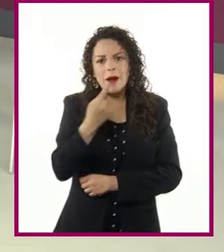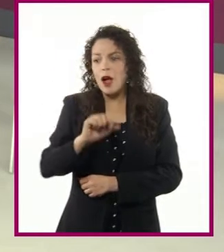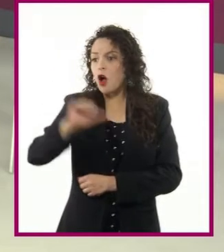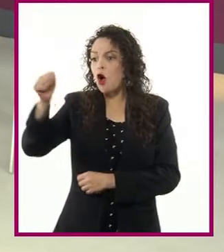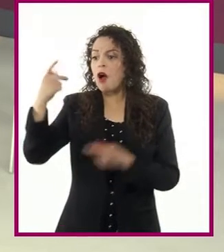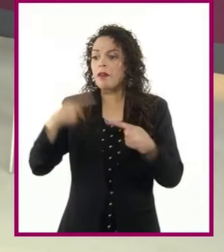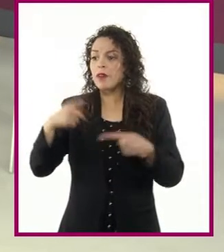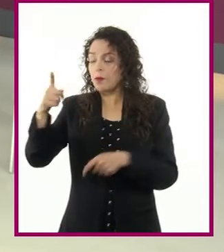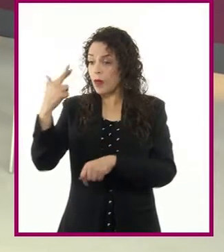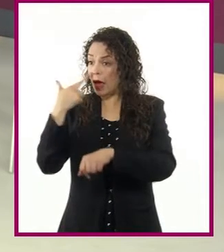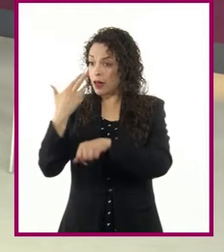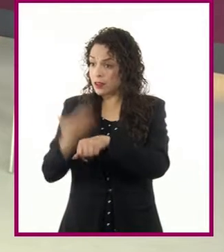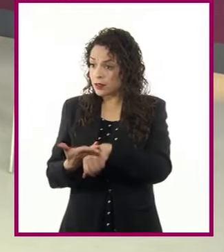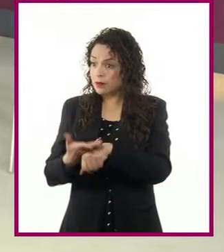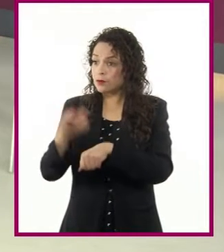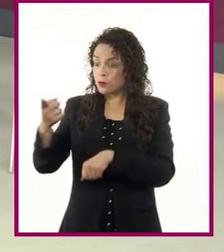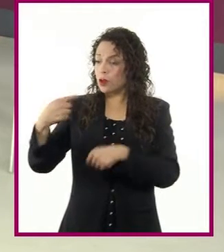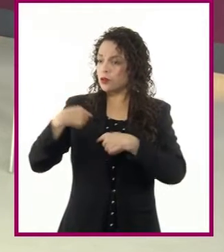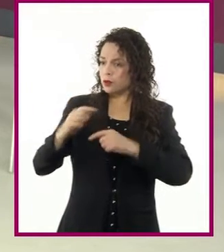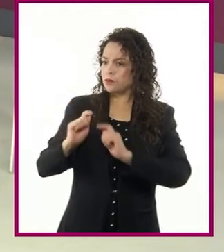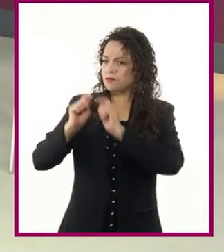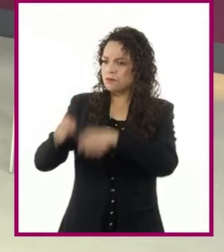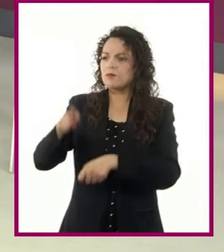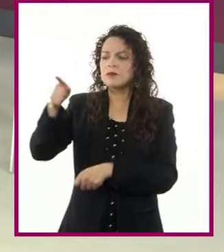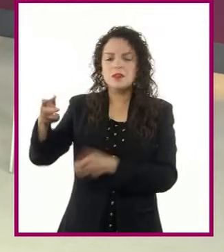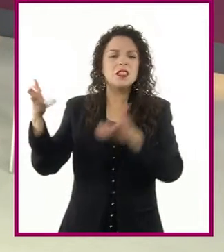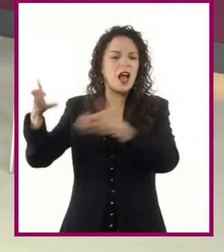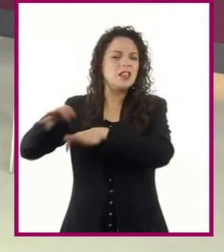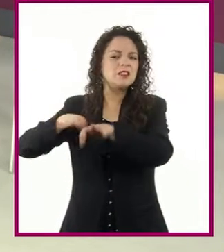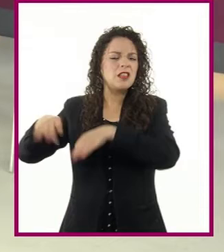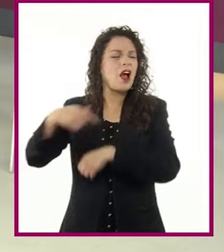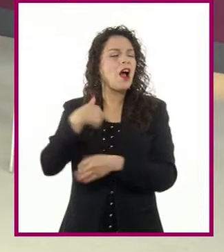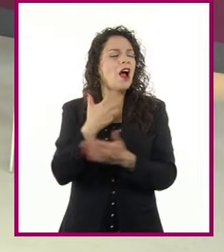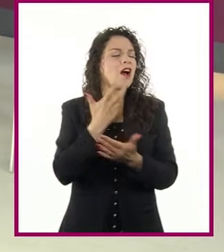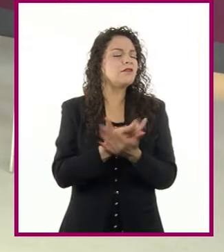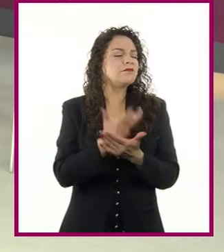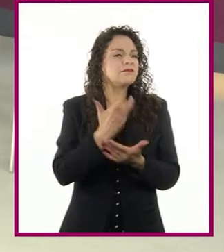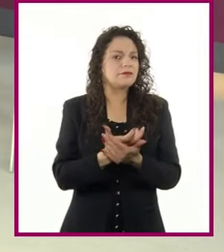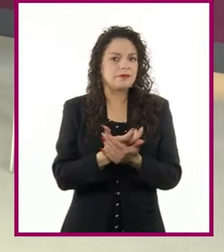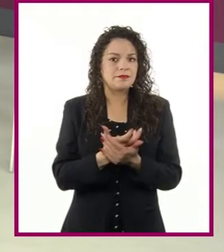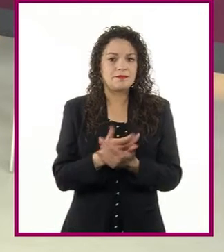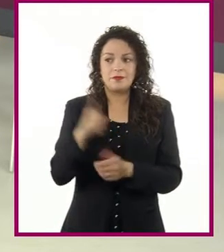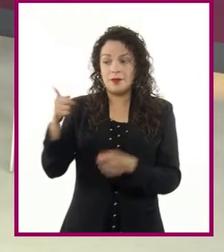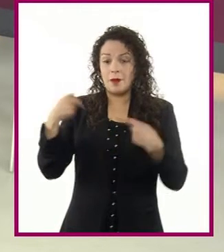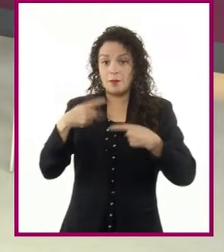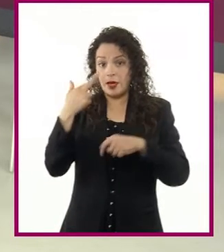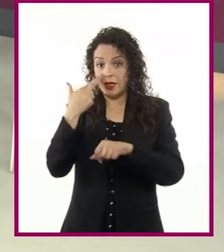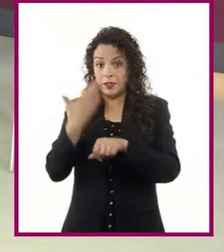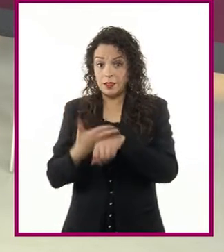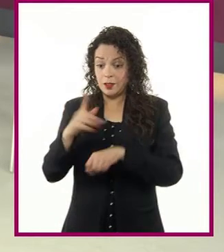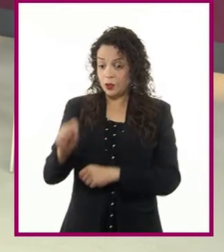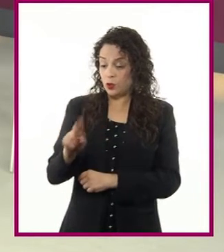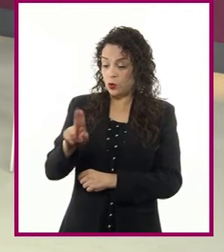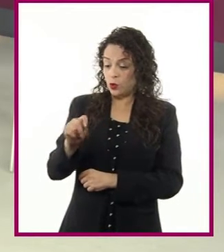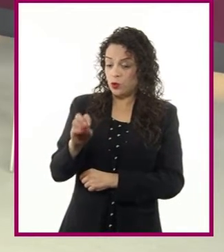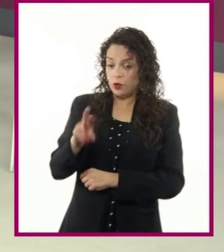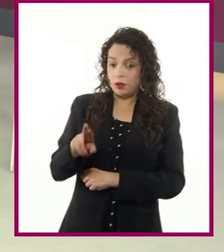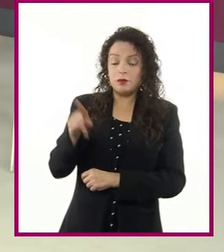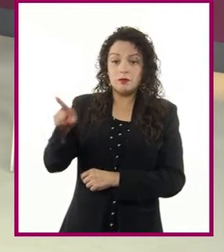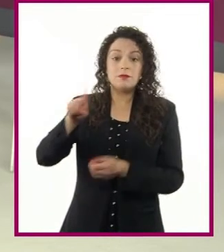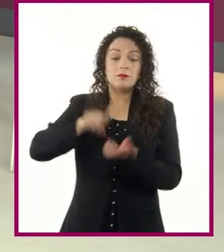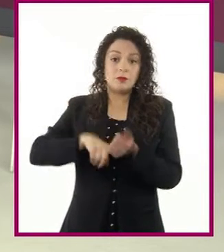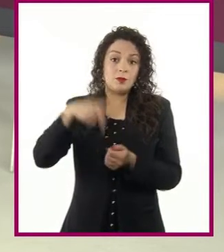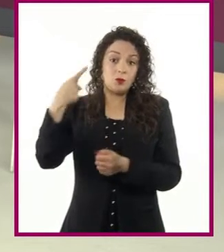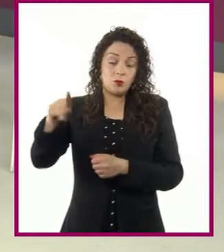a su cargo, en mi nombre, tan fastidiosa tarea. Los tutores, que tan bondadosamente se han arrogado a este